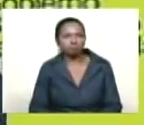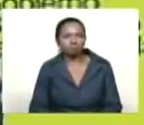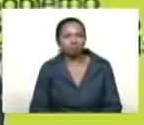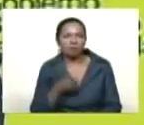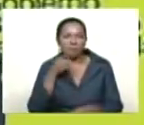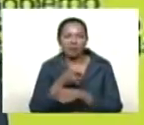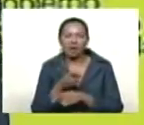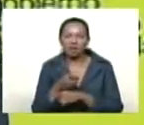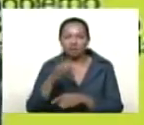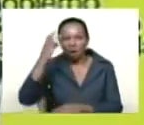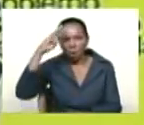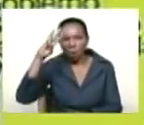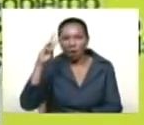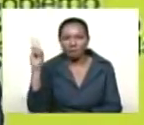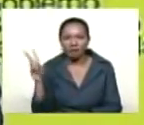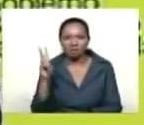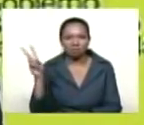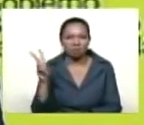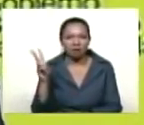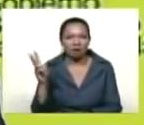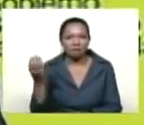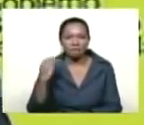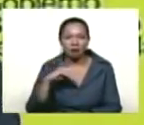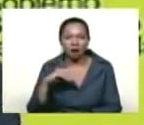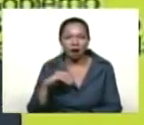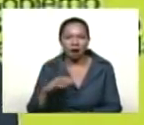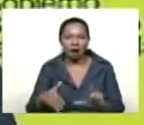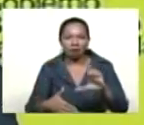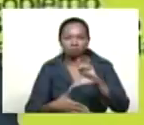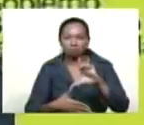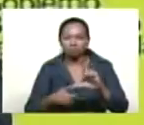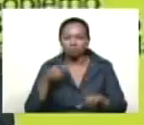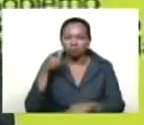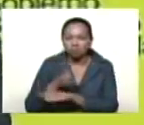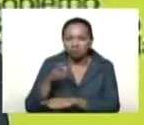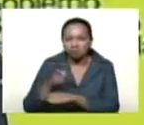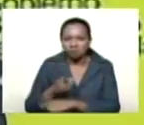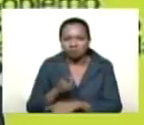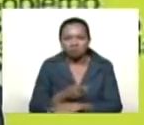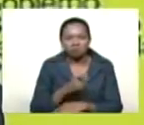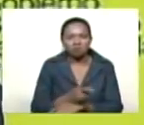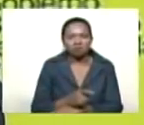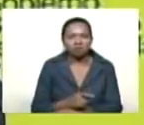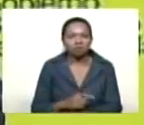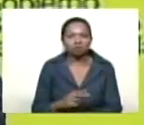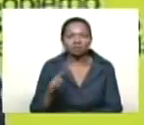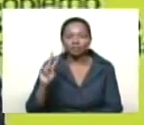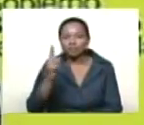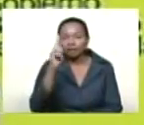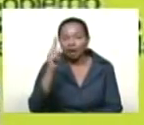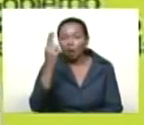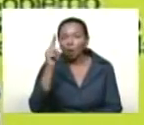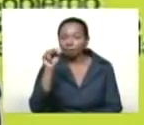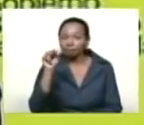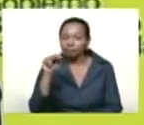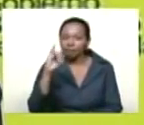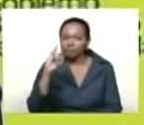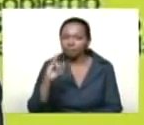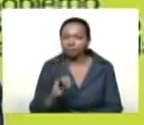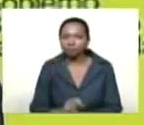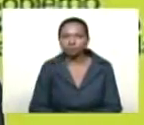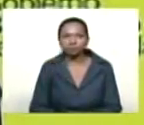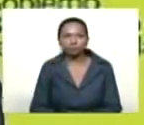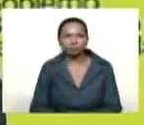amenaza a Cuba, amenaza a Venezuela, amenaza a América Latina, amenaza a Nicaragua. Pero debe saber el